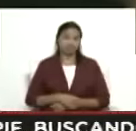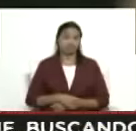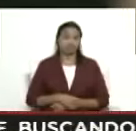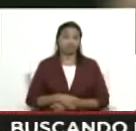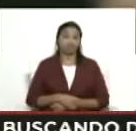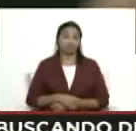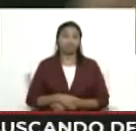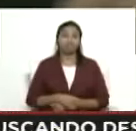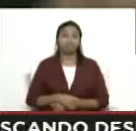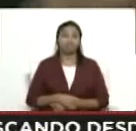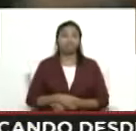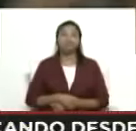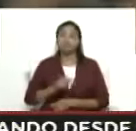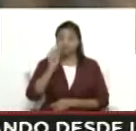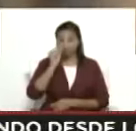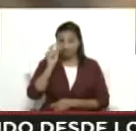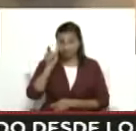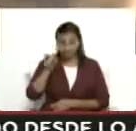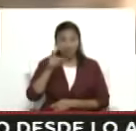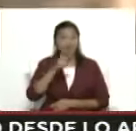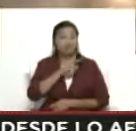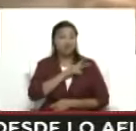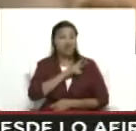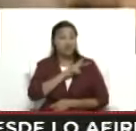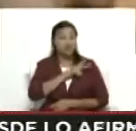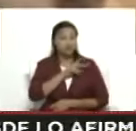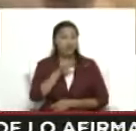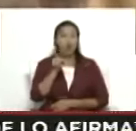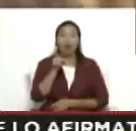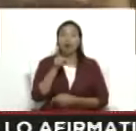De Venevisión por decir una mentira.